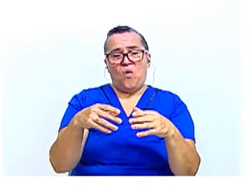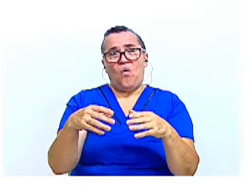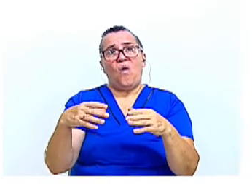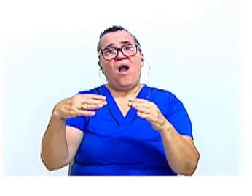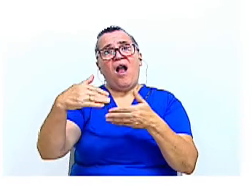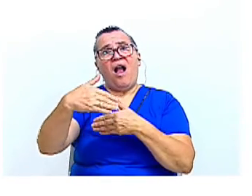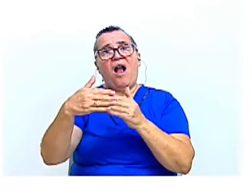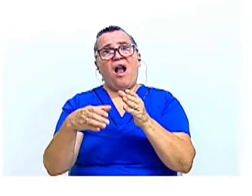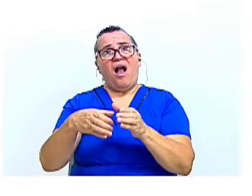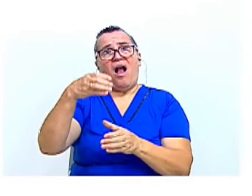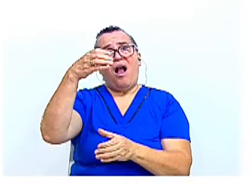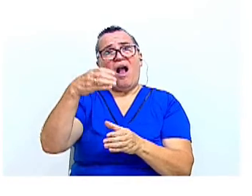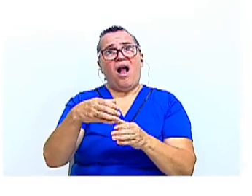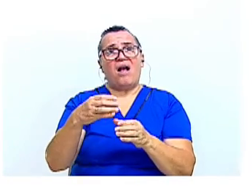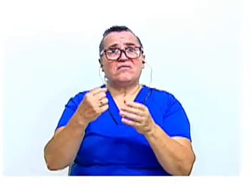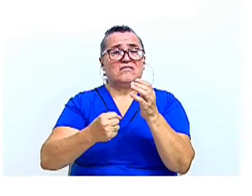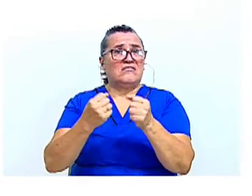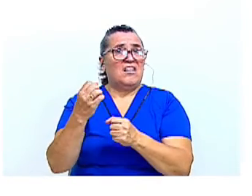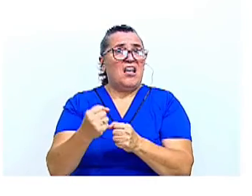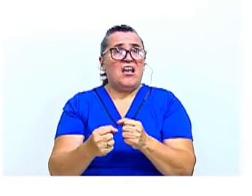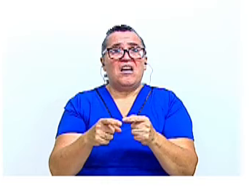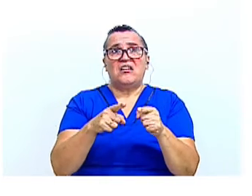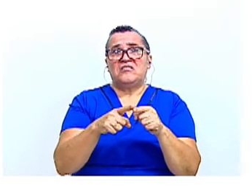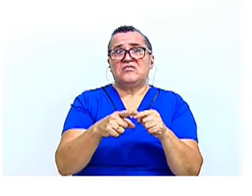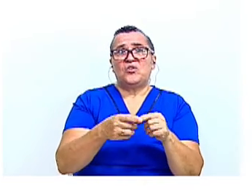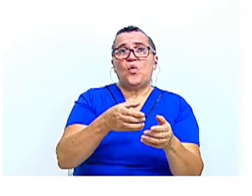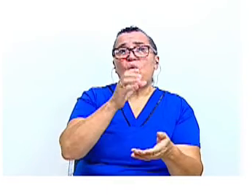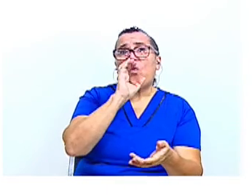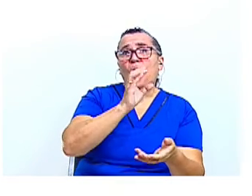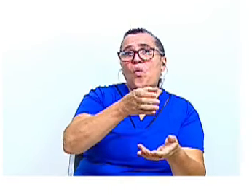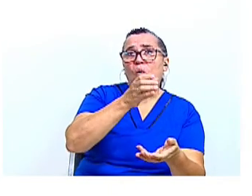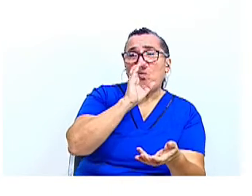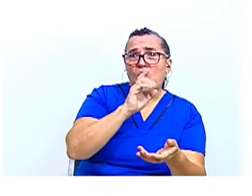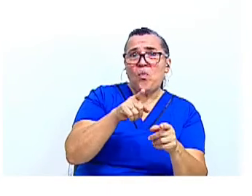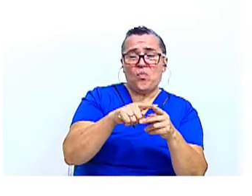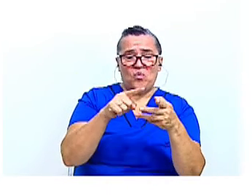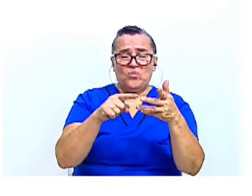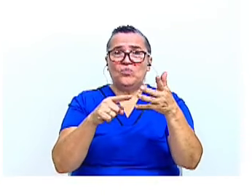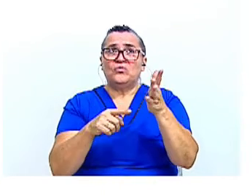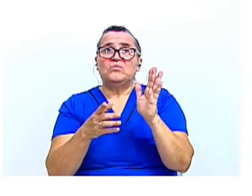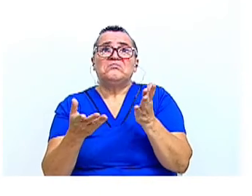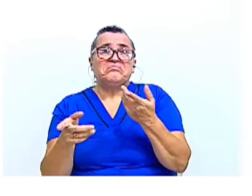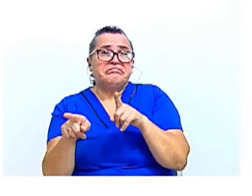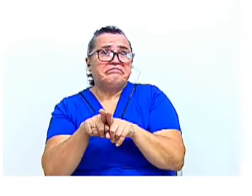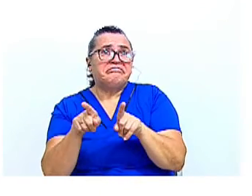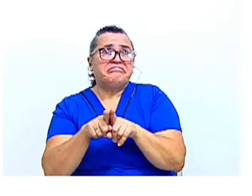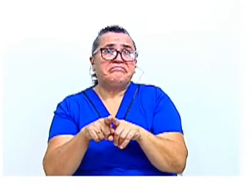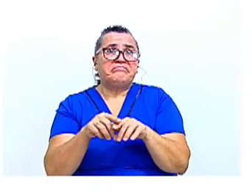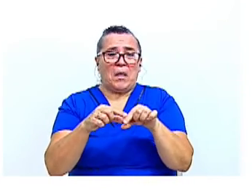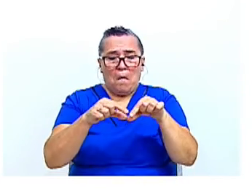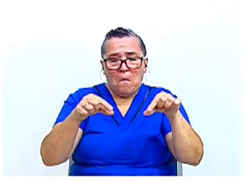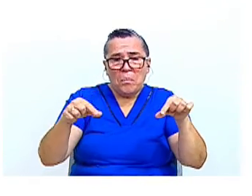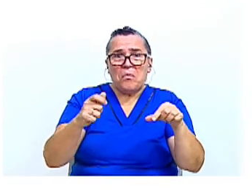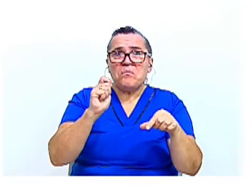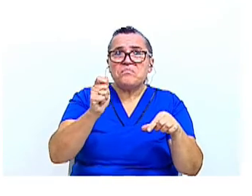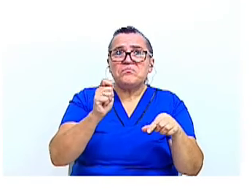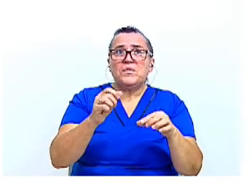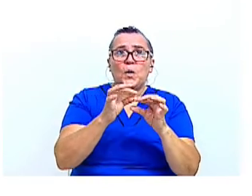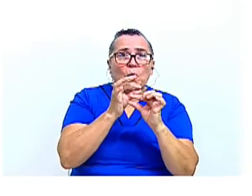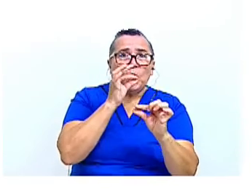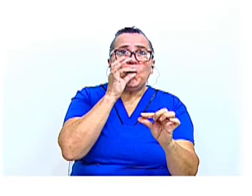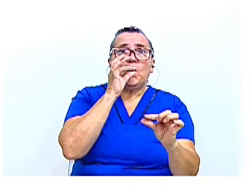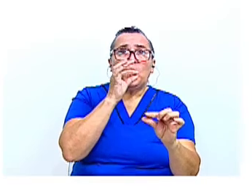de leche, ¿verdad? Que tienen por ahí, o las cajas de los jugos. Pueden utilizar paletas,